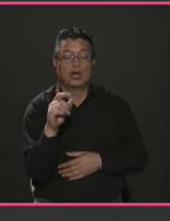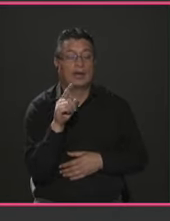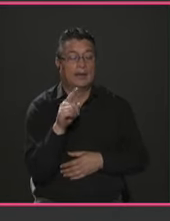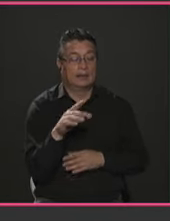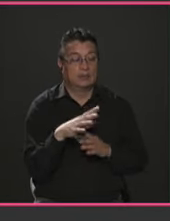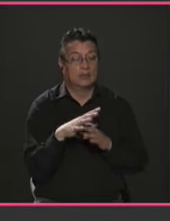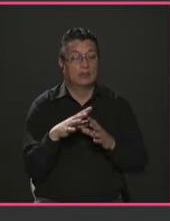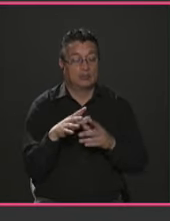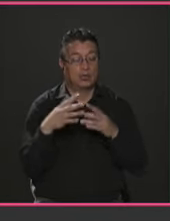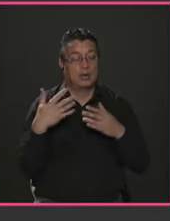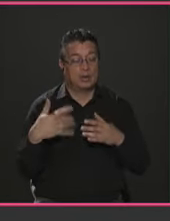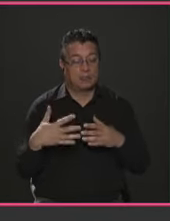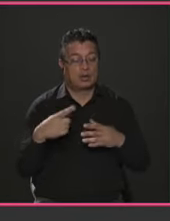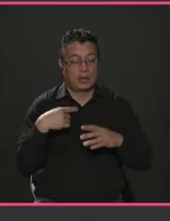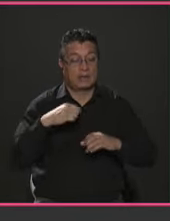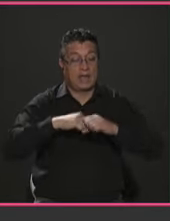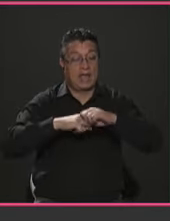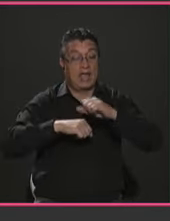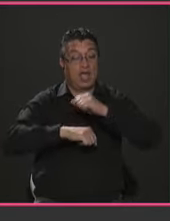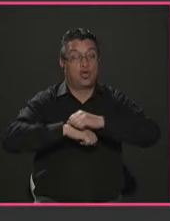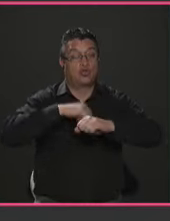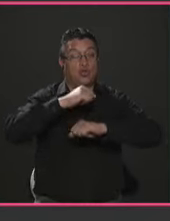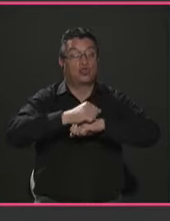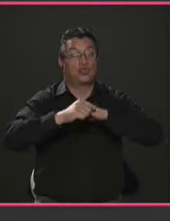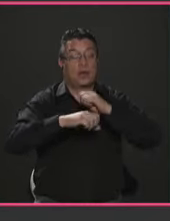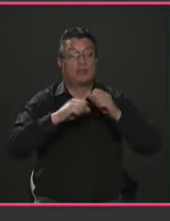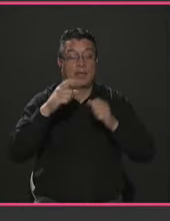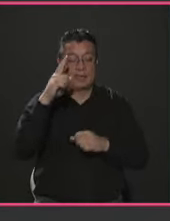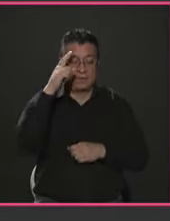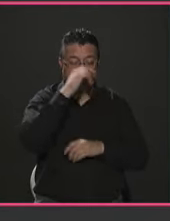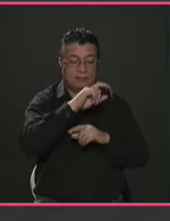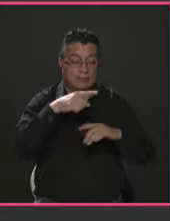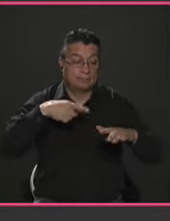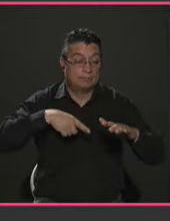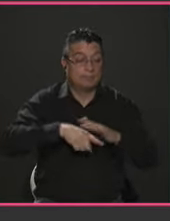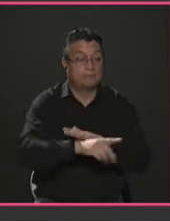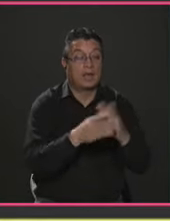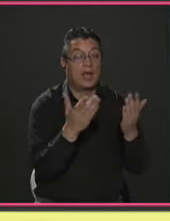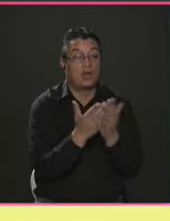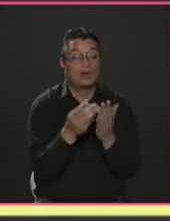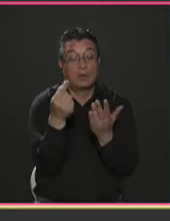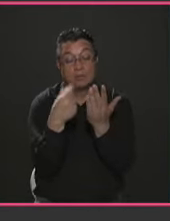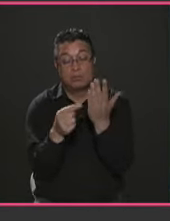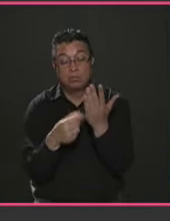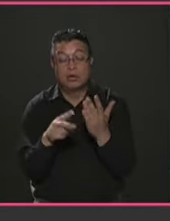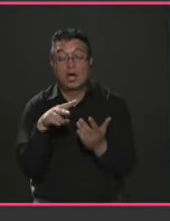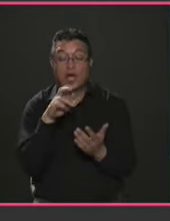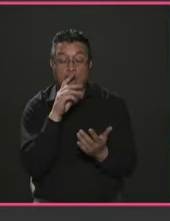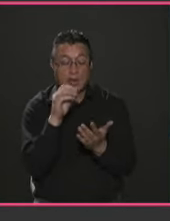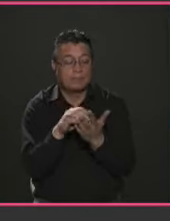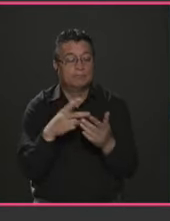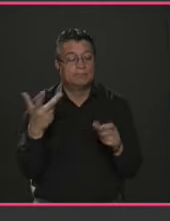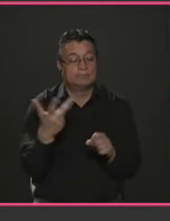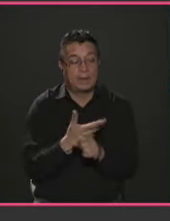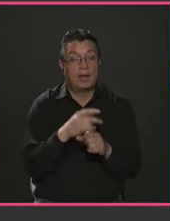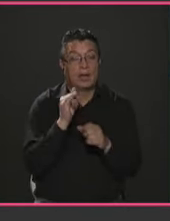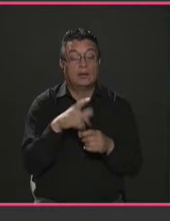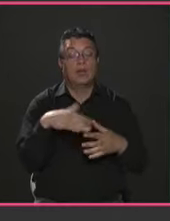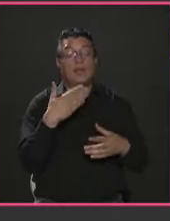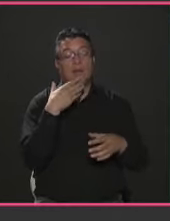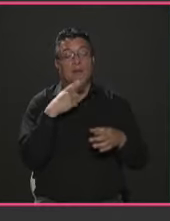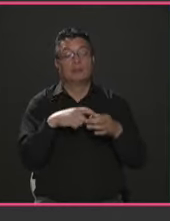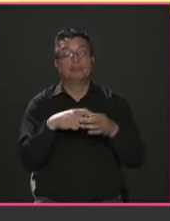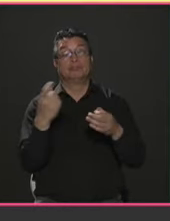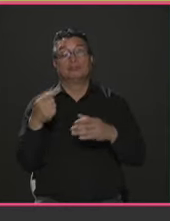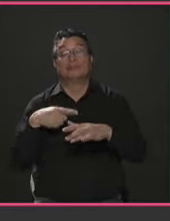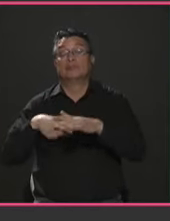un elemento estructural que influye después en el acceso a la educación en los resultados educativos y Por ende además en la inserción en el mercado